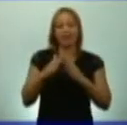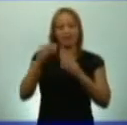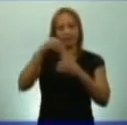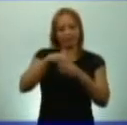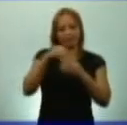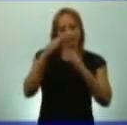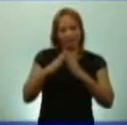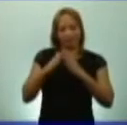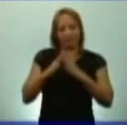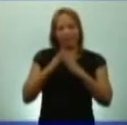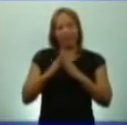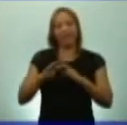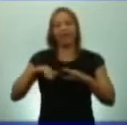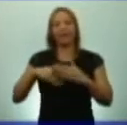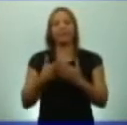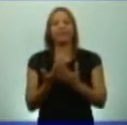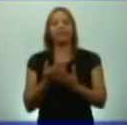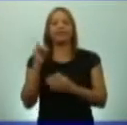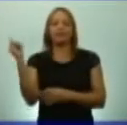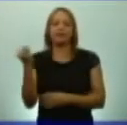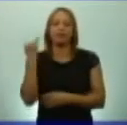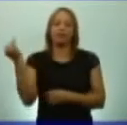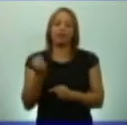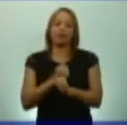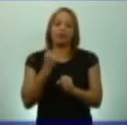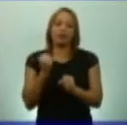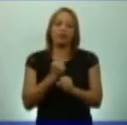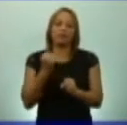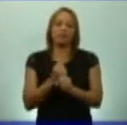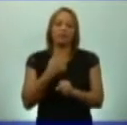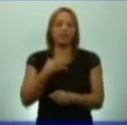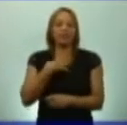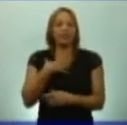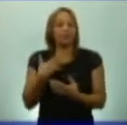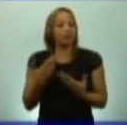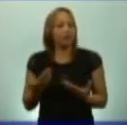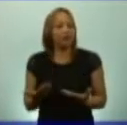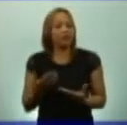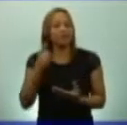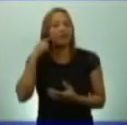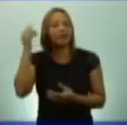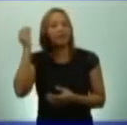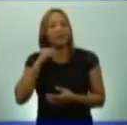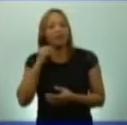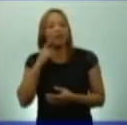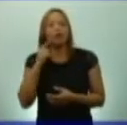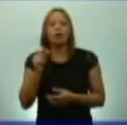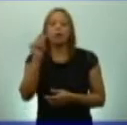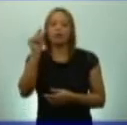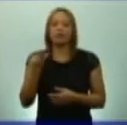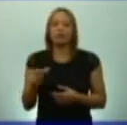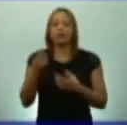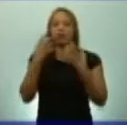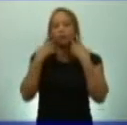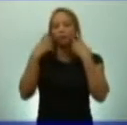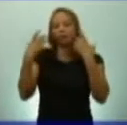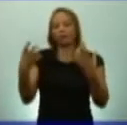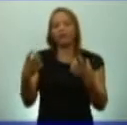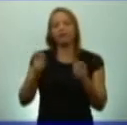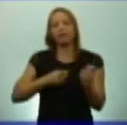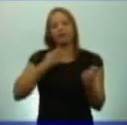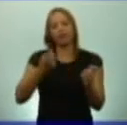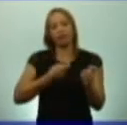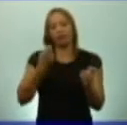este Día Internacional de los Trabajadores, teniendo en cuenta la personalidad de Lázaro